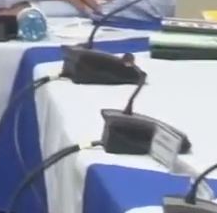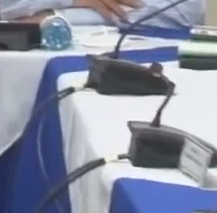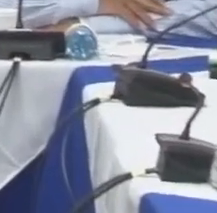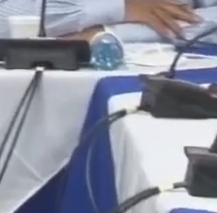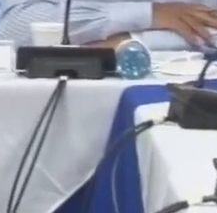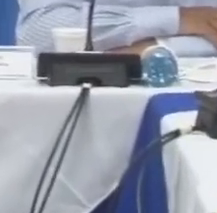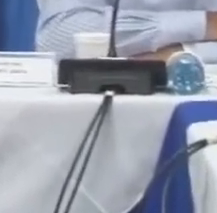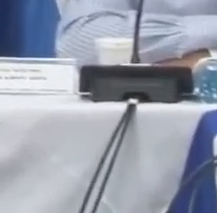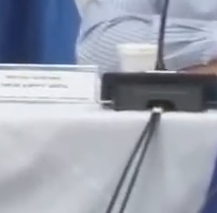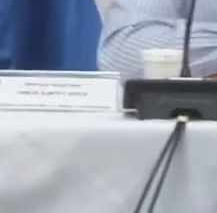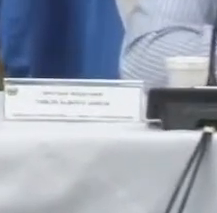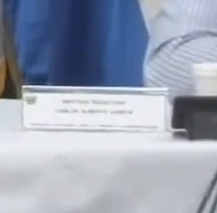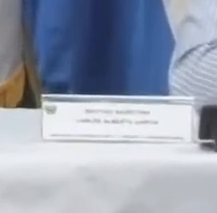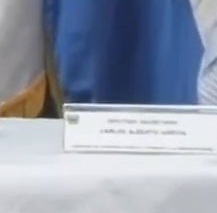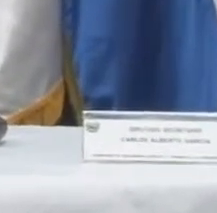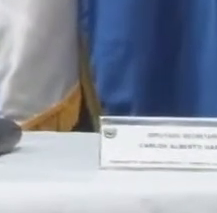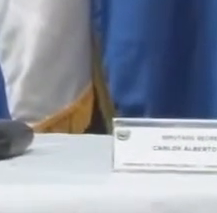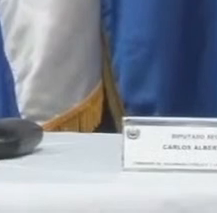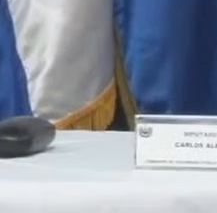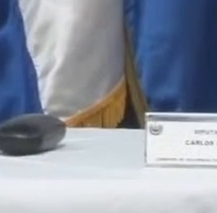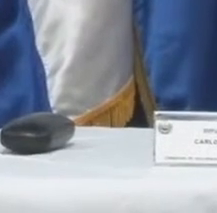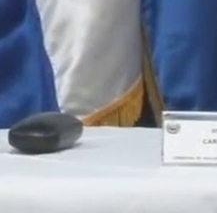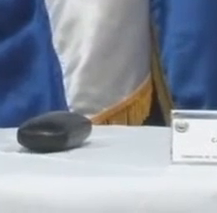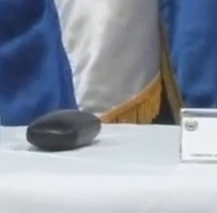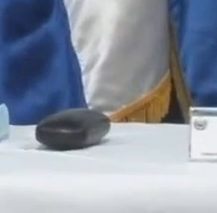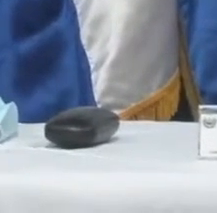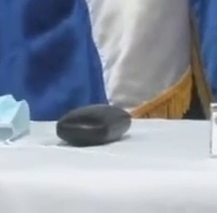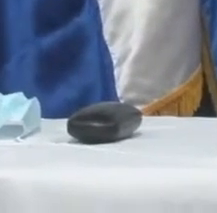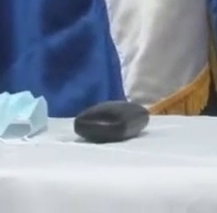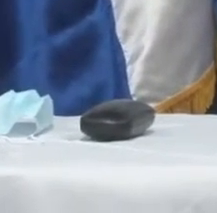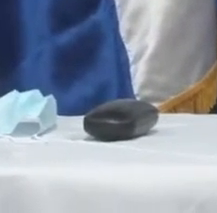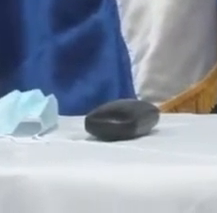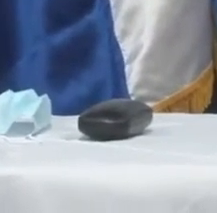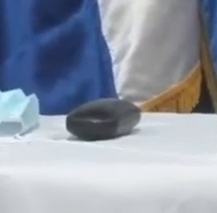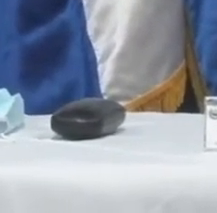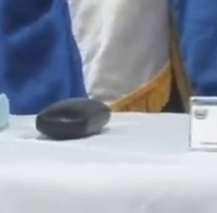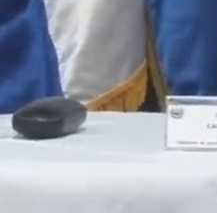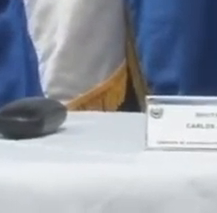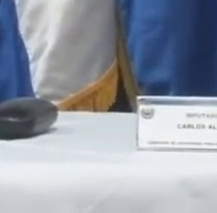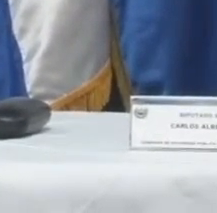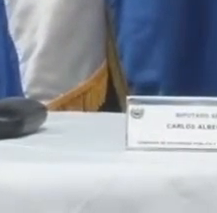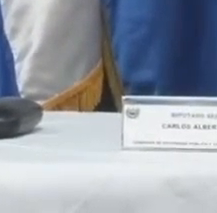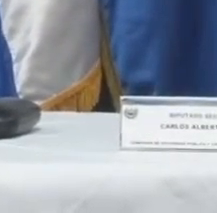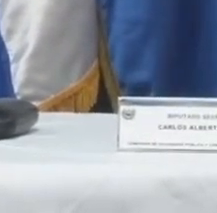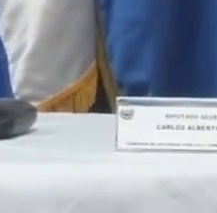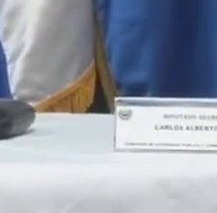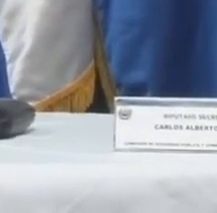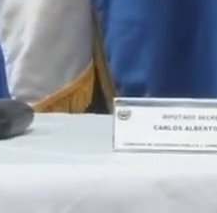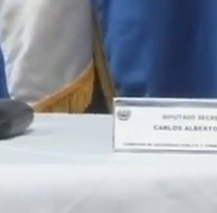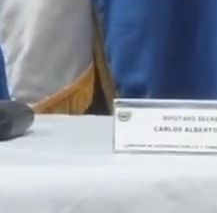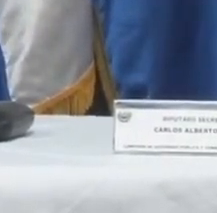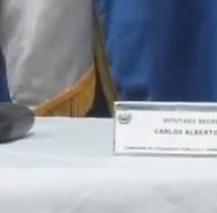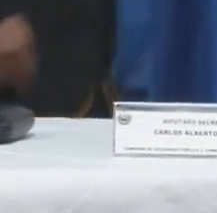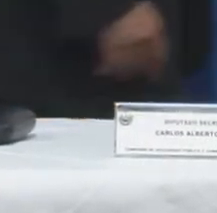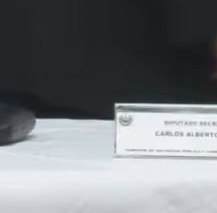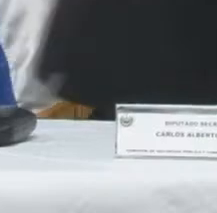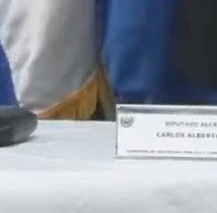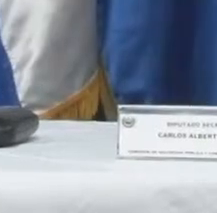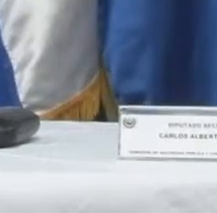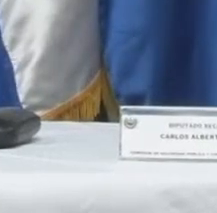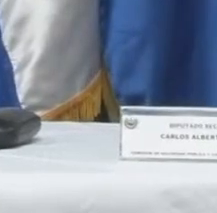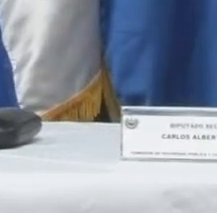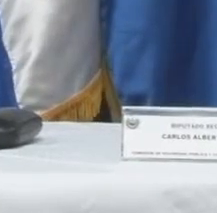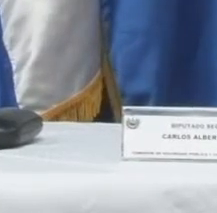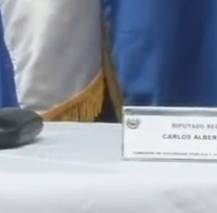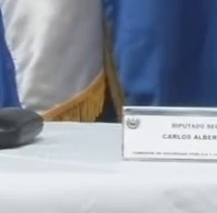de lo que tiene que ver con el tráfico ilegal de personas. También el licenciado Toniel, no